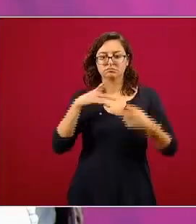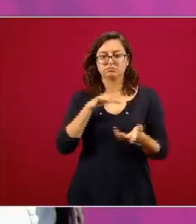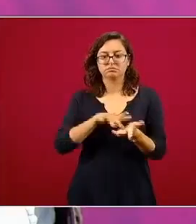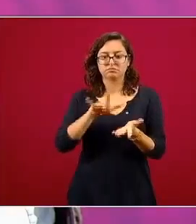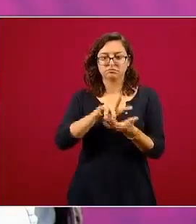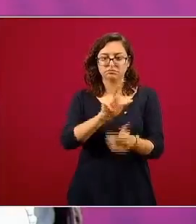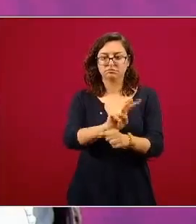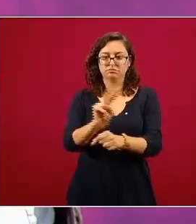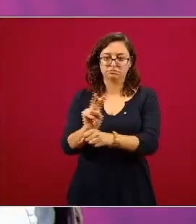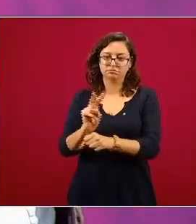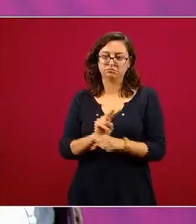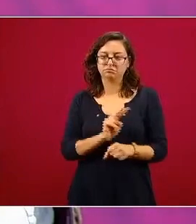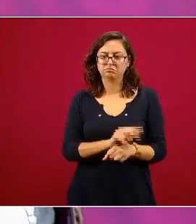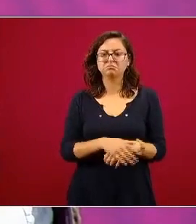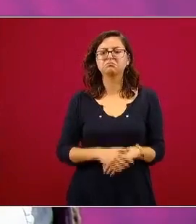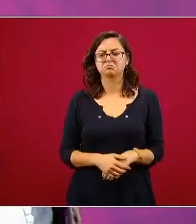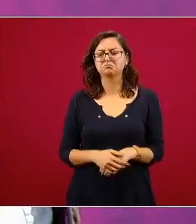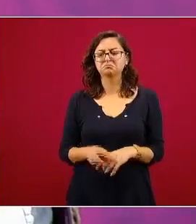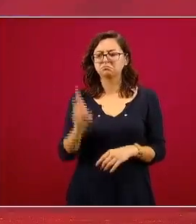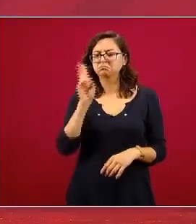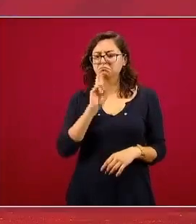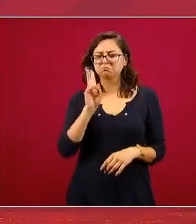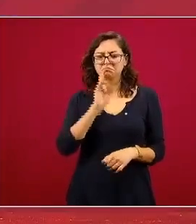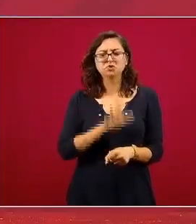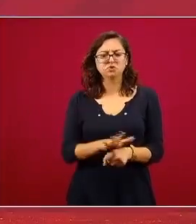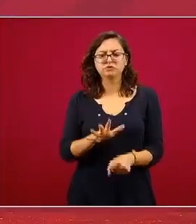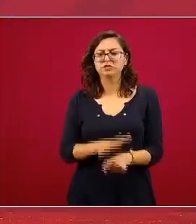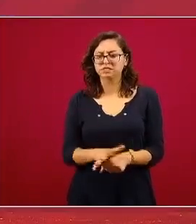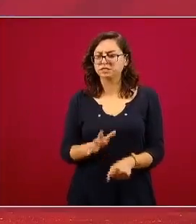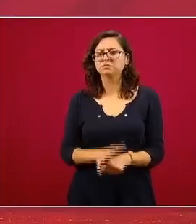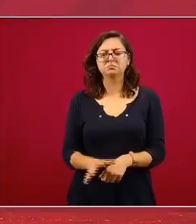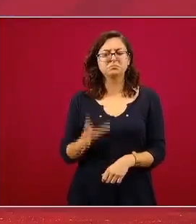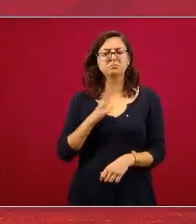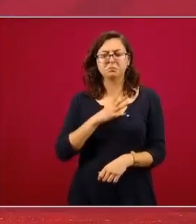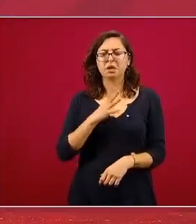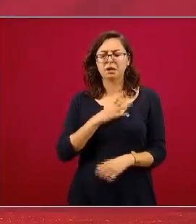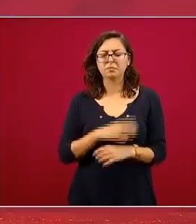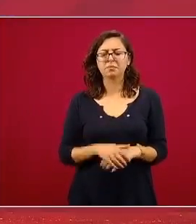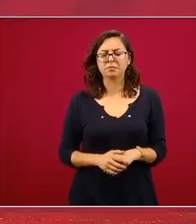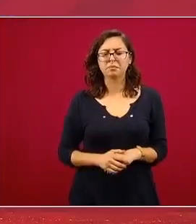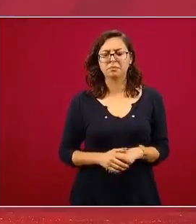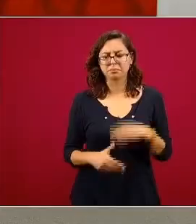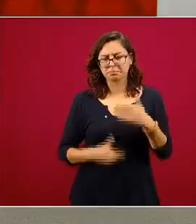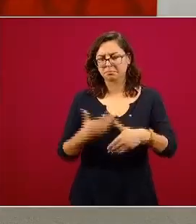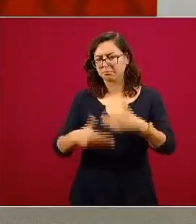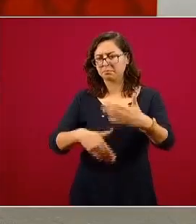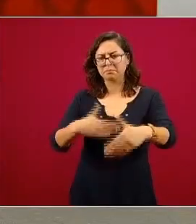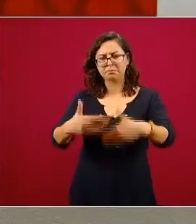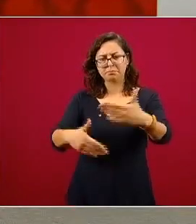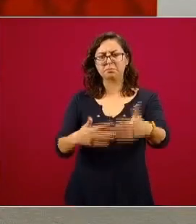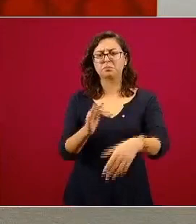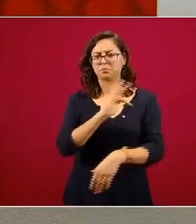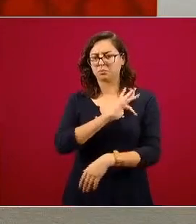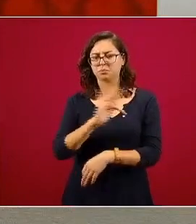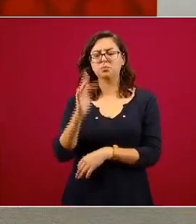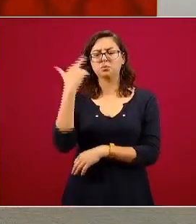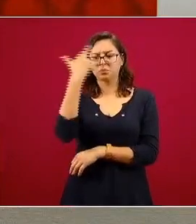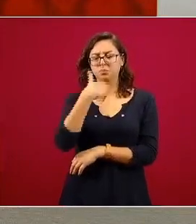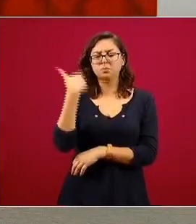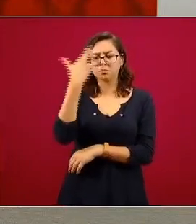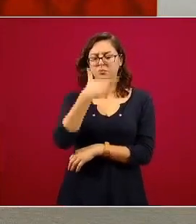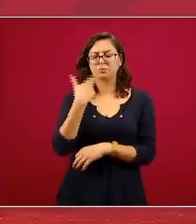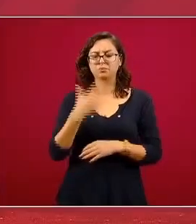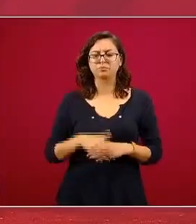vigilancia epidemiológica. Entonces, pruebas se va a contar con todas las que sean en su momento necesarias para poder llevar a cabo el estudio de los